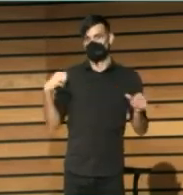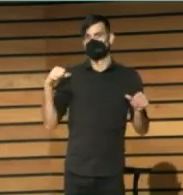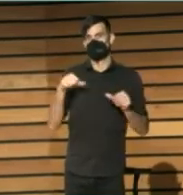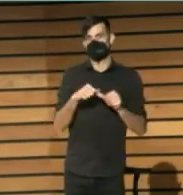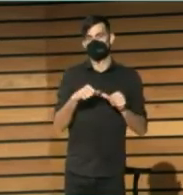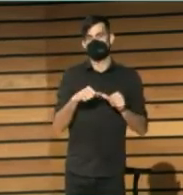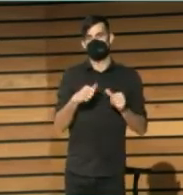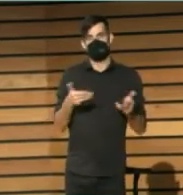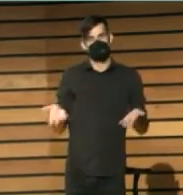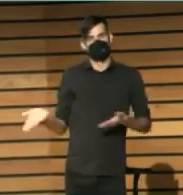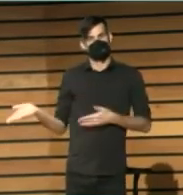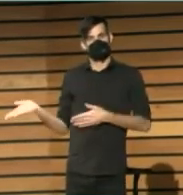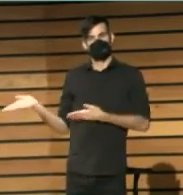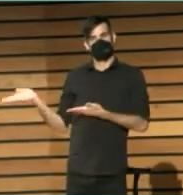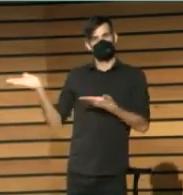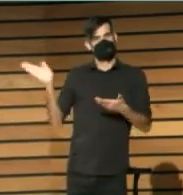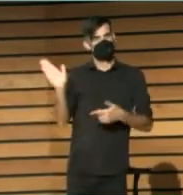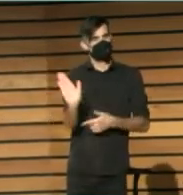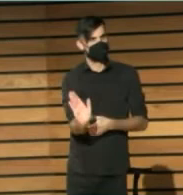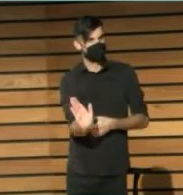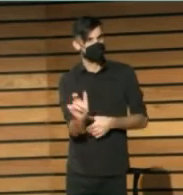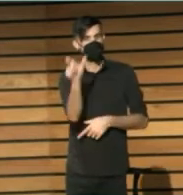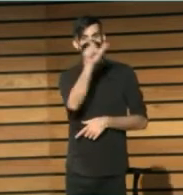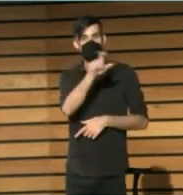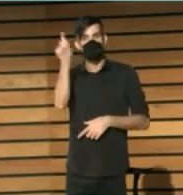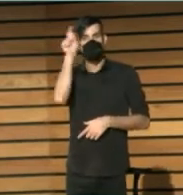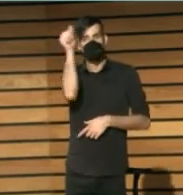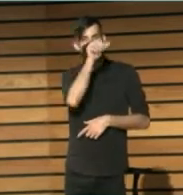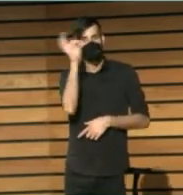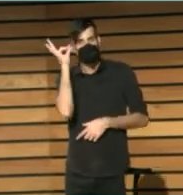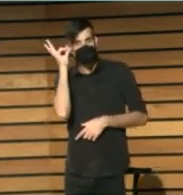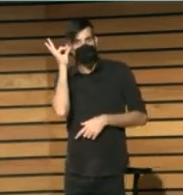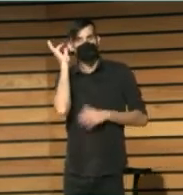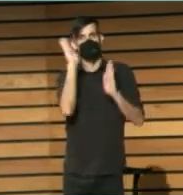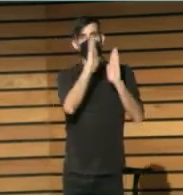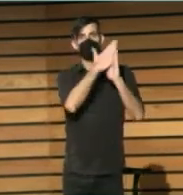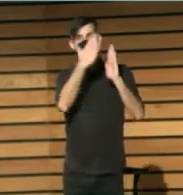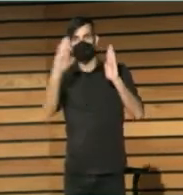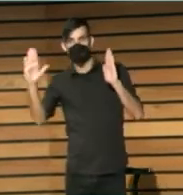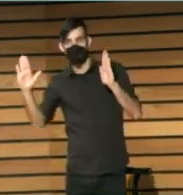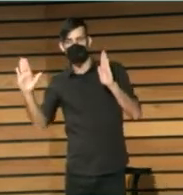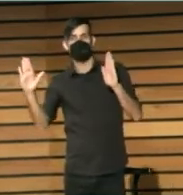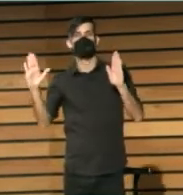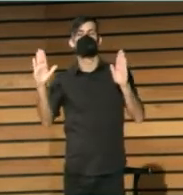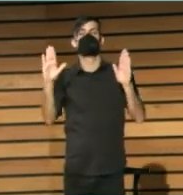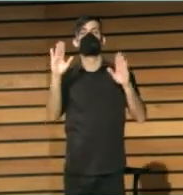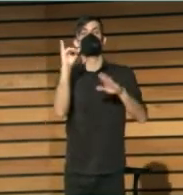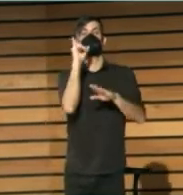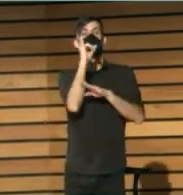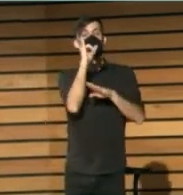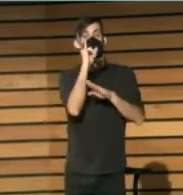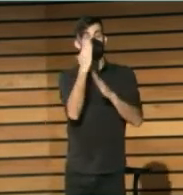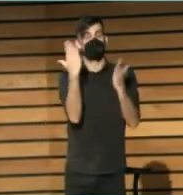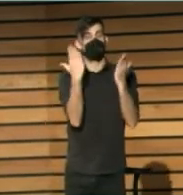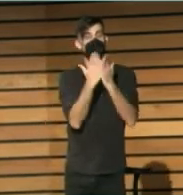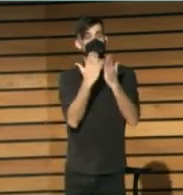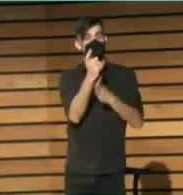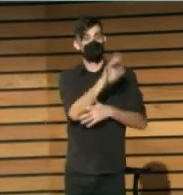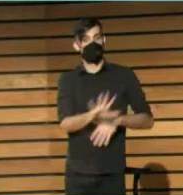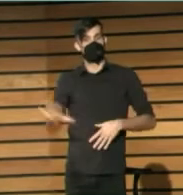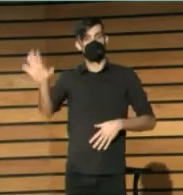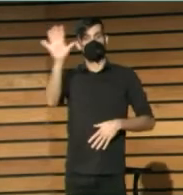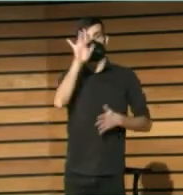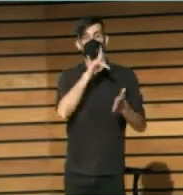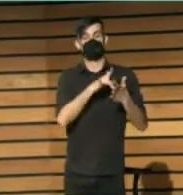a los maestros, a los bibliotecarios, al Instituto de Estudios Hispánicos de Canarias, del Puerto de la